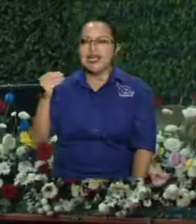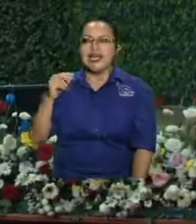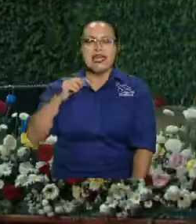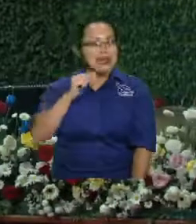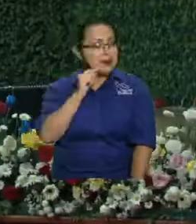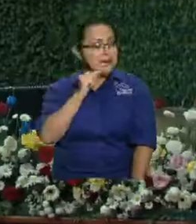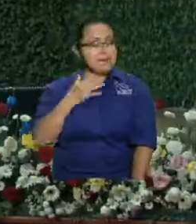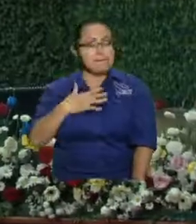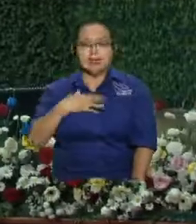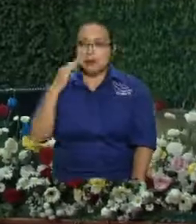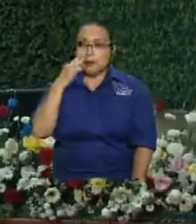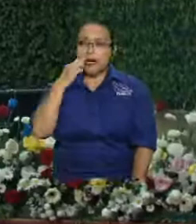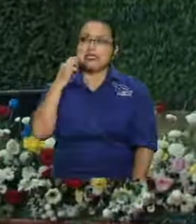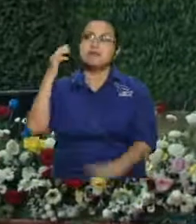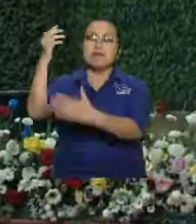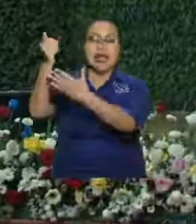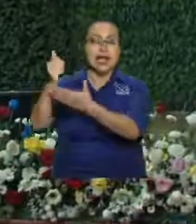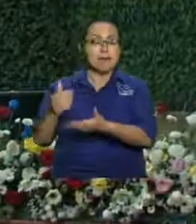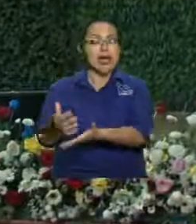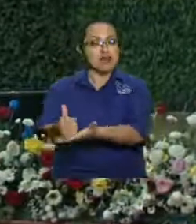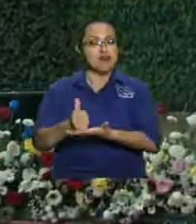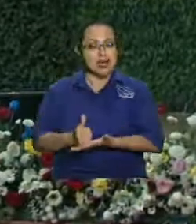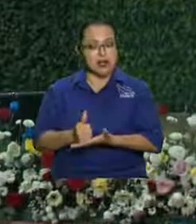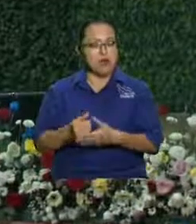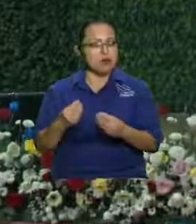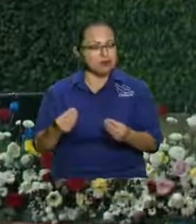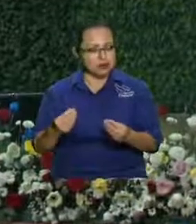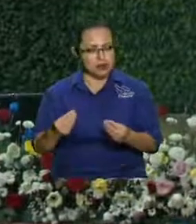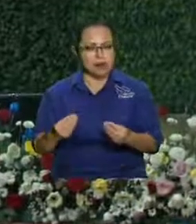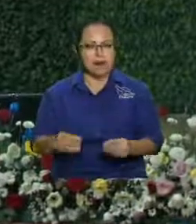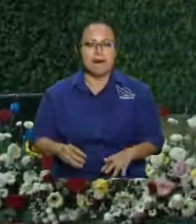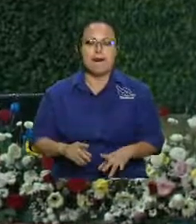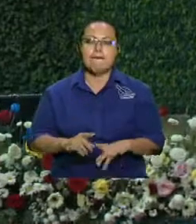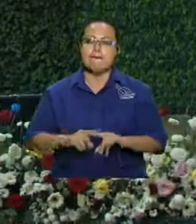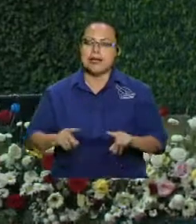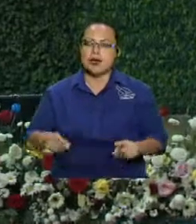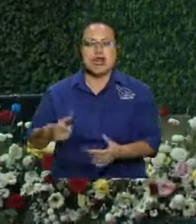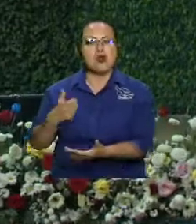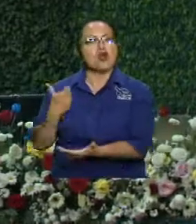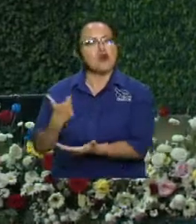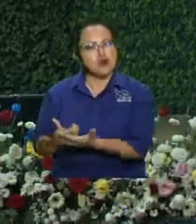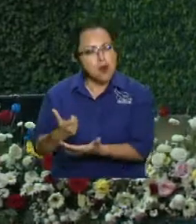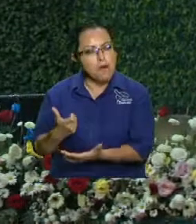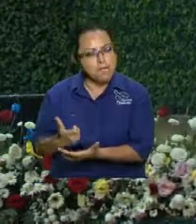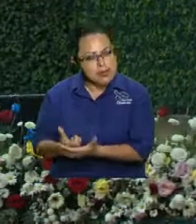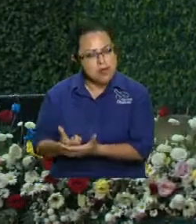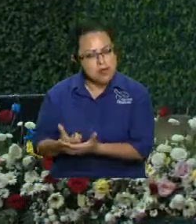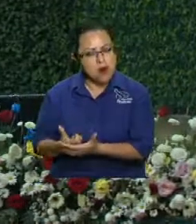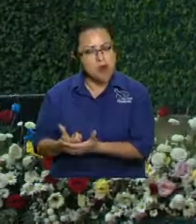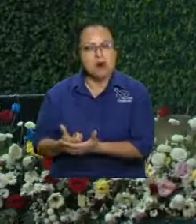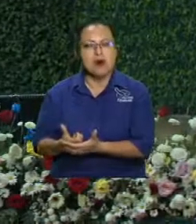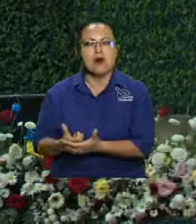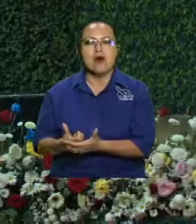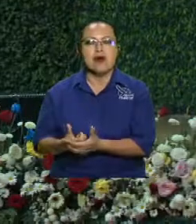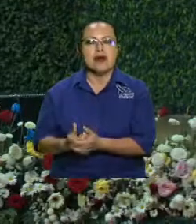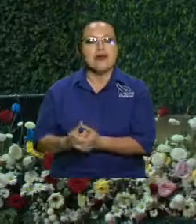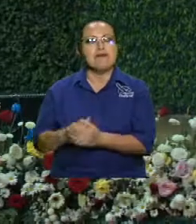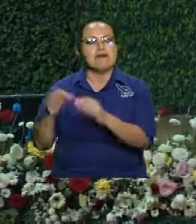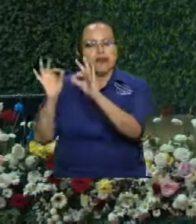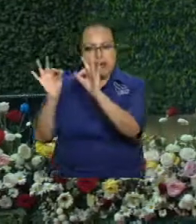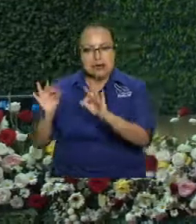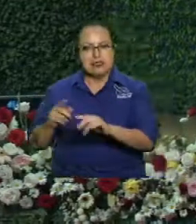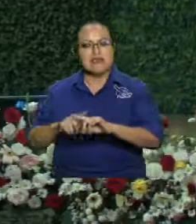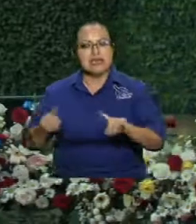una plataforma preciosa que el Señor utilizó. Pero ellos me formaron con una mentalidad en lo económico que Dios me la